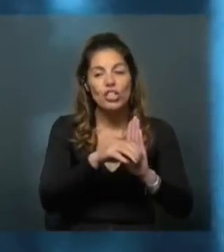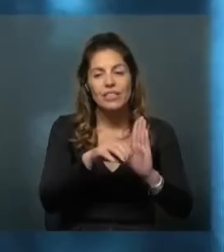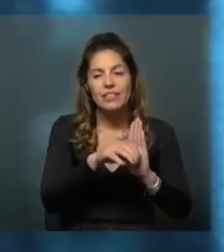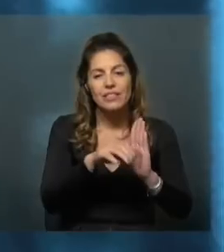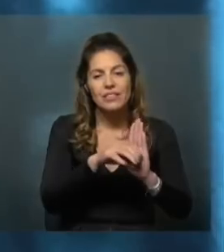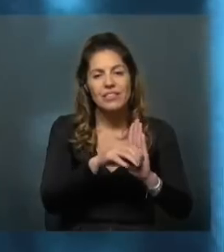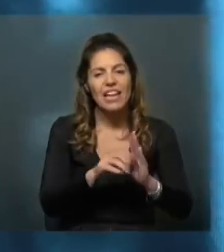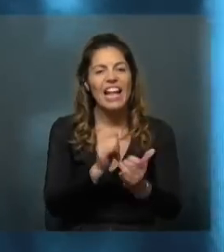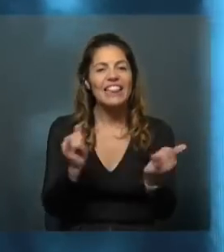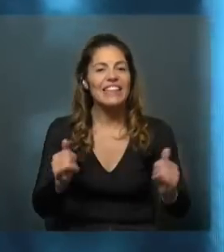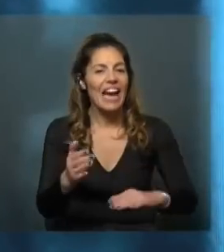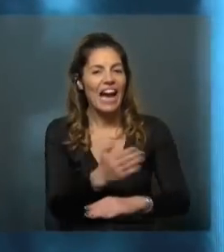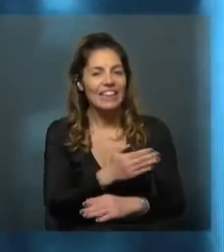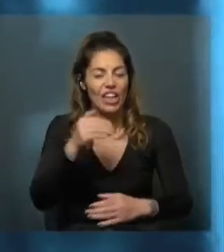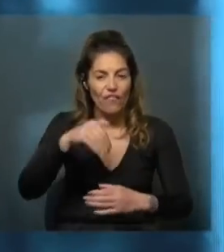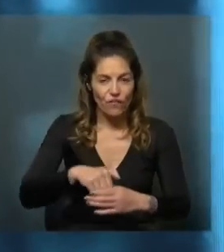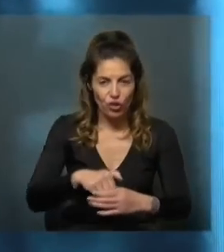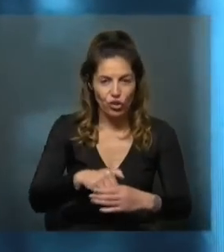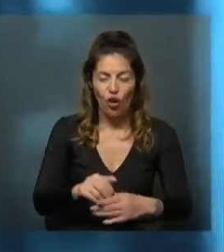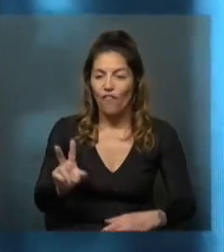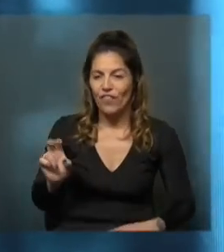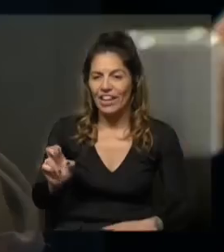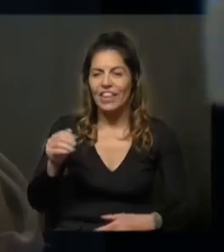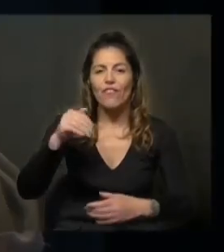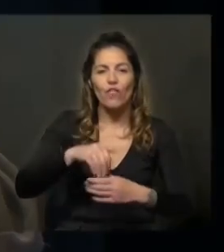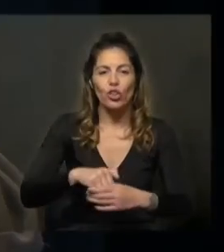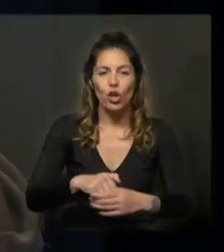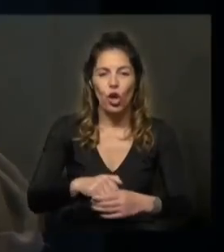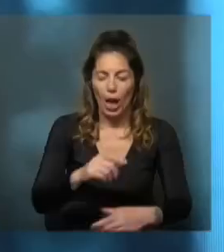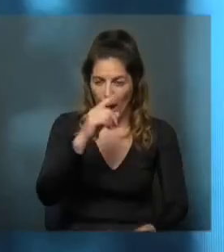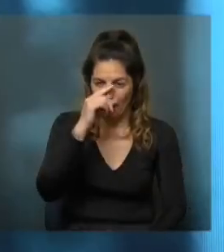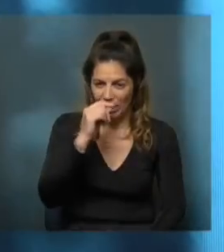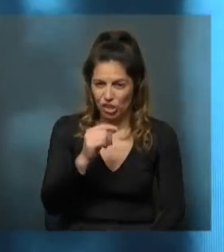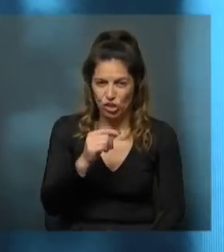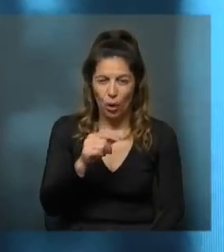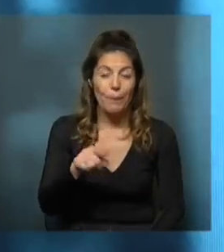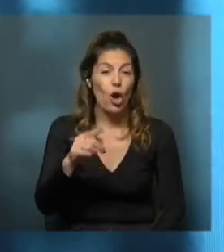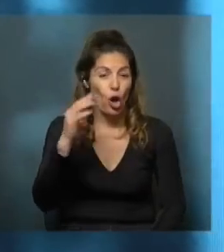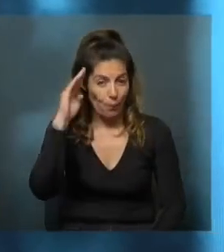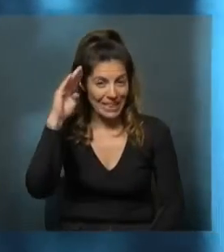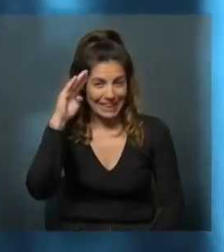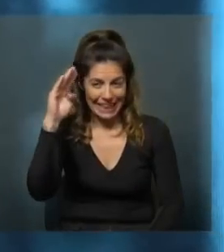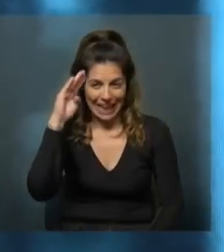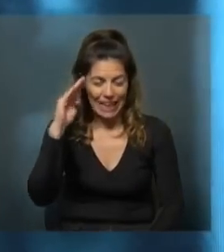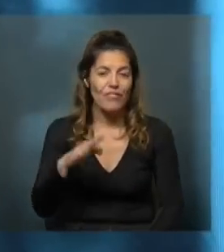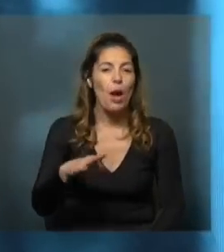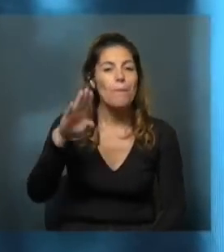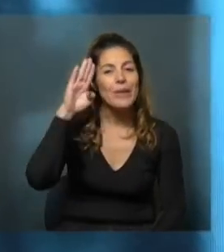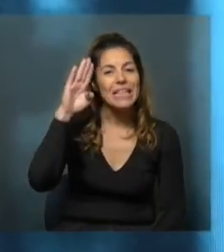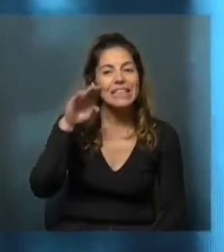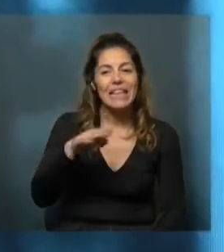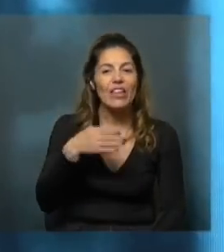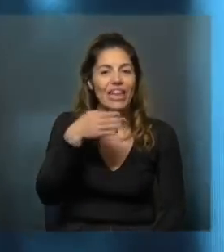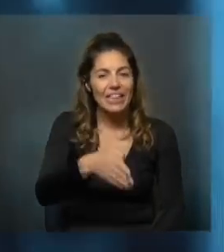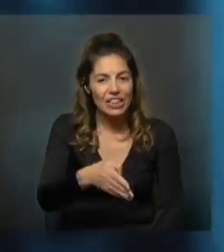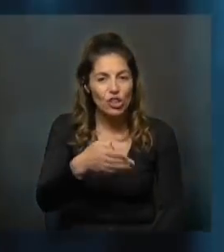el día antes del voto verde y el voto amarillo pero con los militares había militares que habían